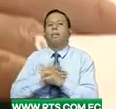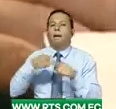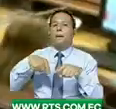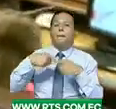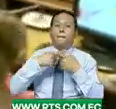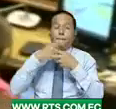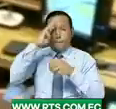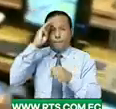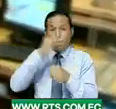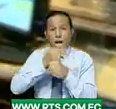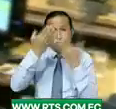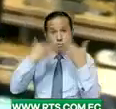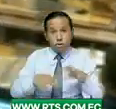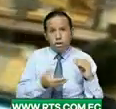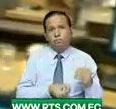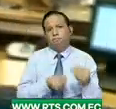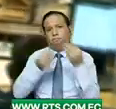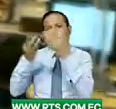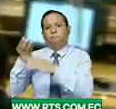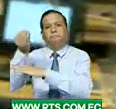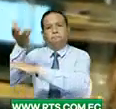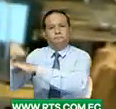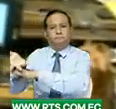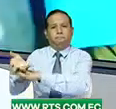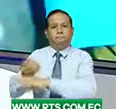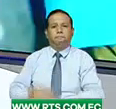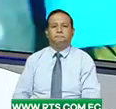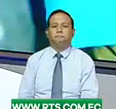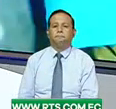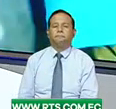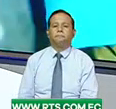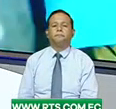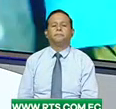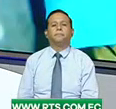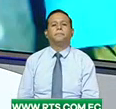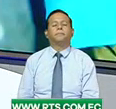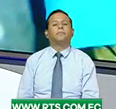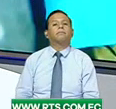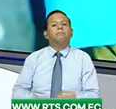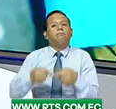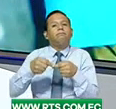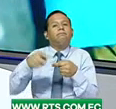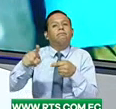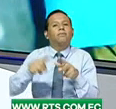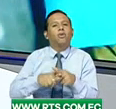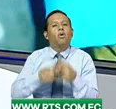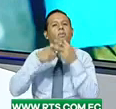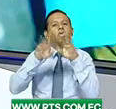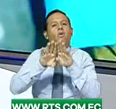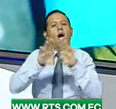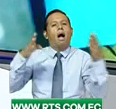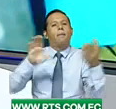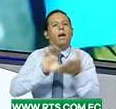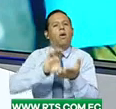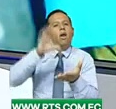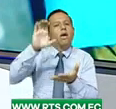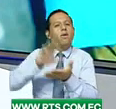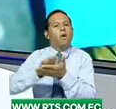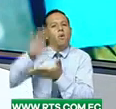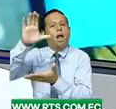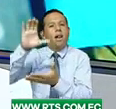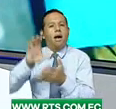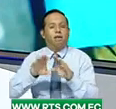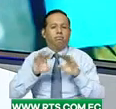mes, informó Valeria Navarro. A pocos días del inicio de clases en el régimen Costa, los padres de